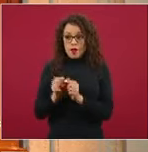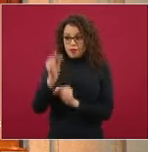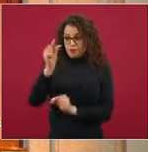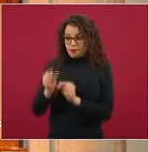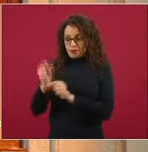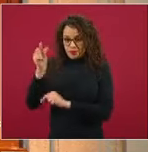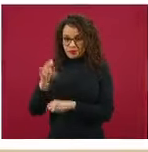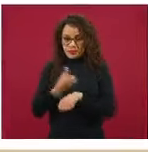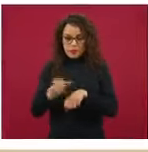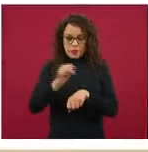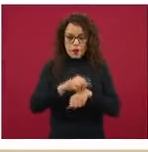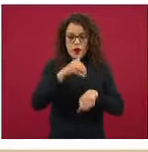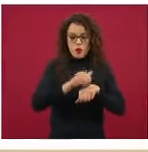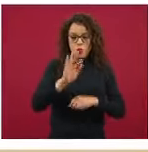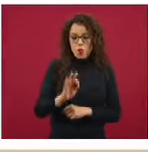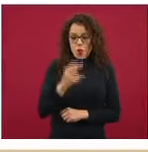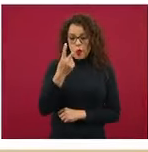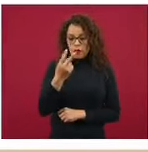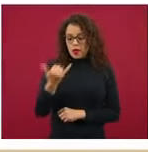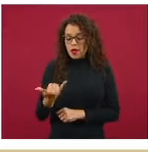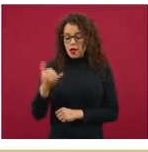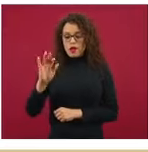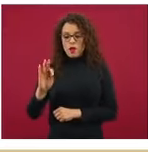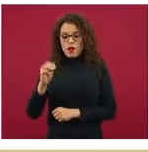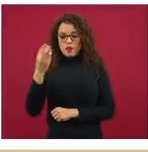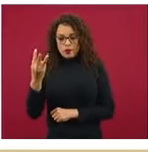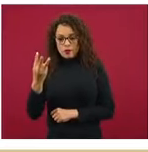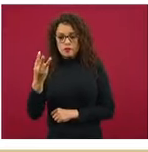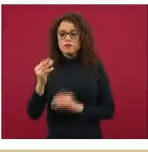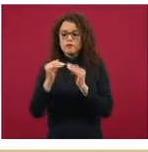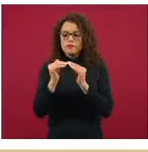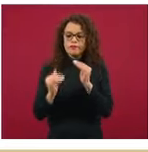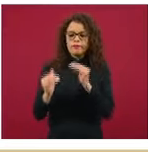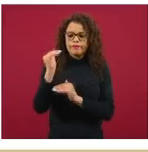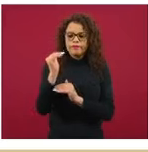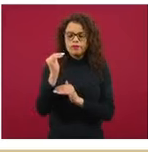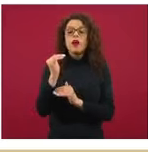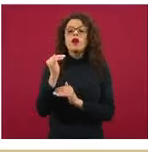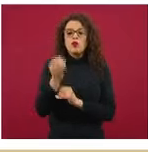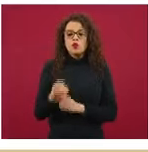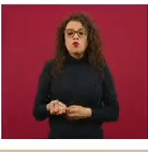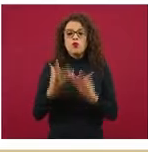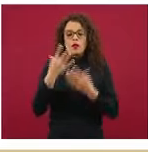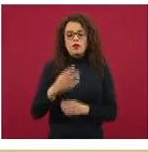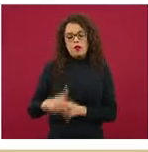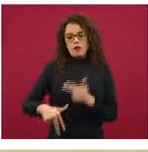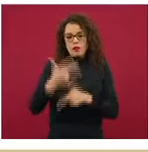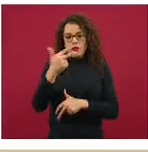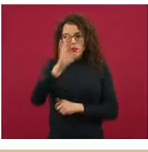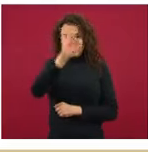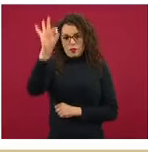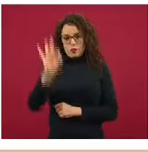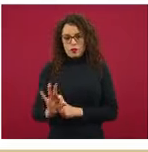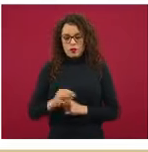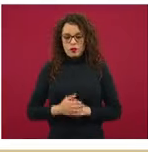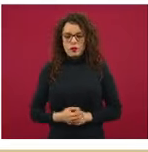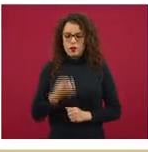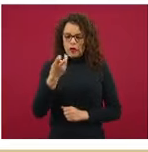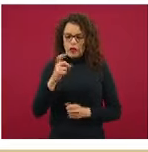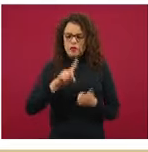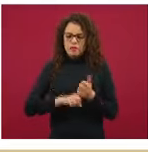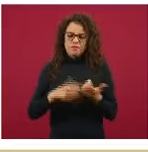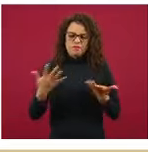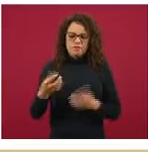entre la 42 y la 43, el incremento es de un más 13%, y esto representa un poco más de